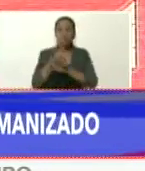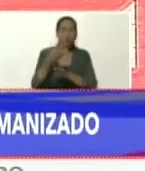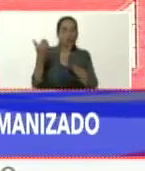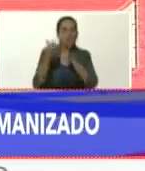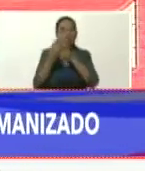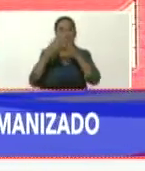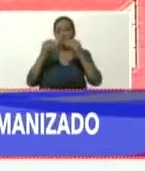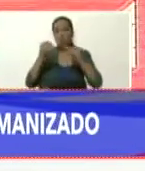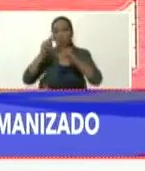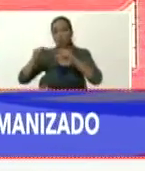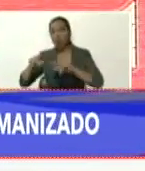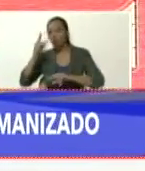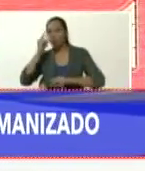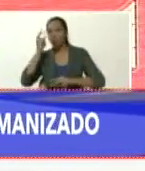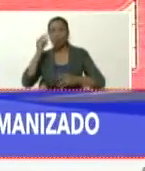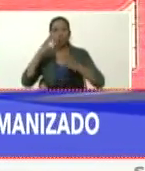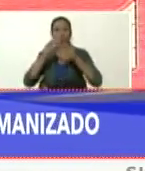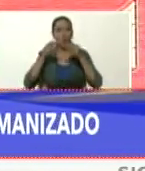niños y niñas.